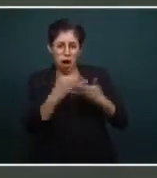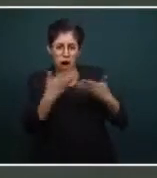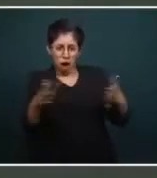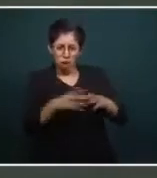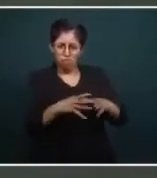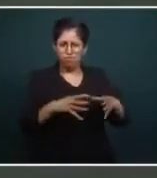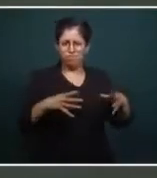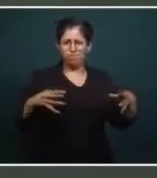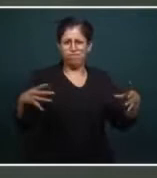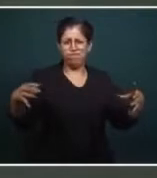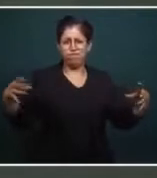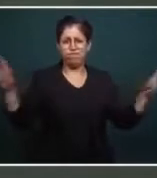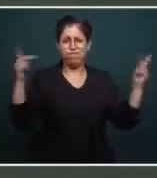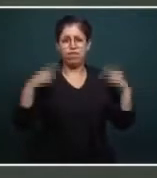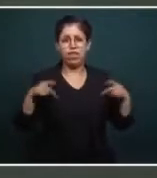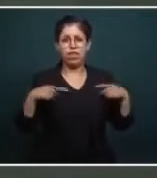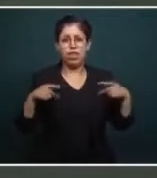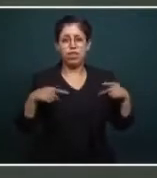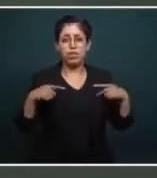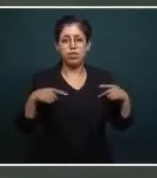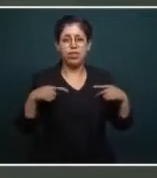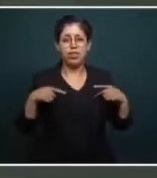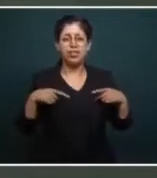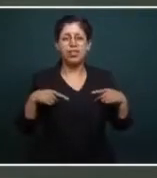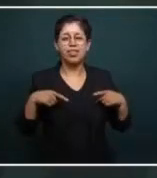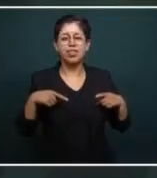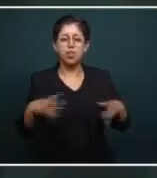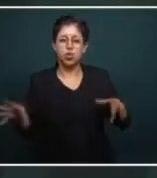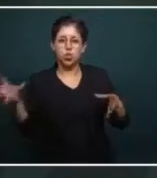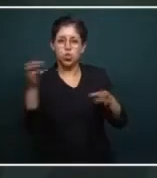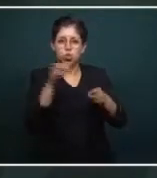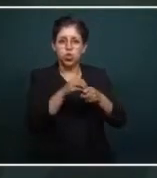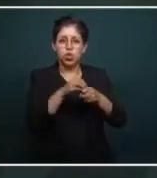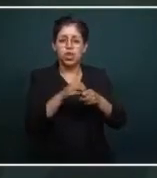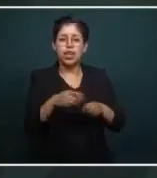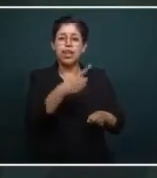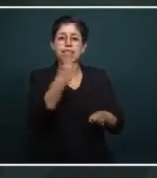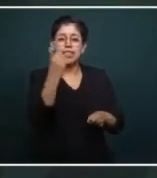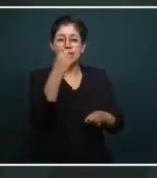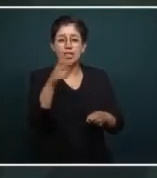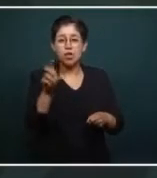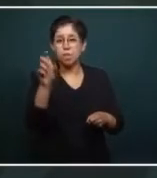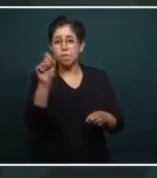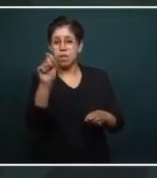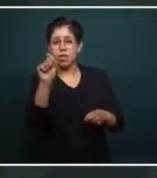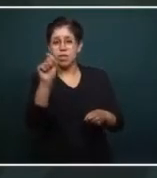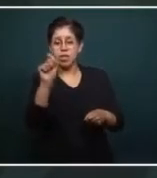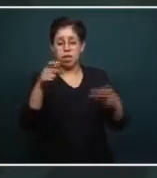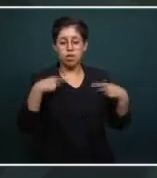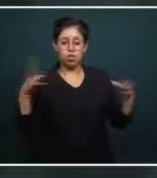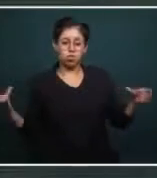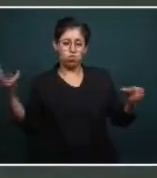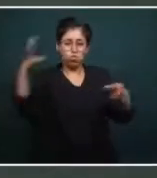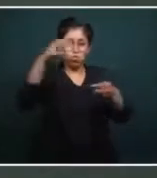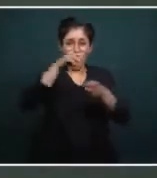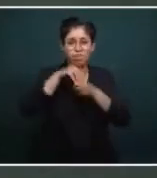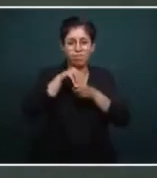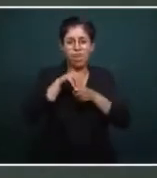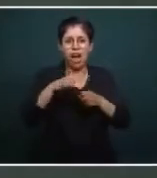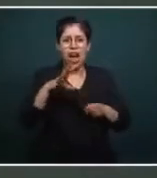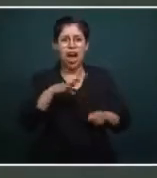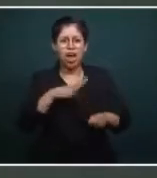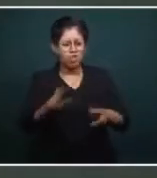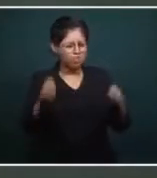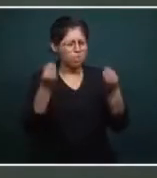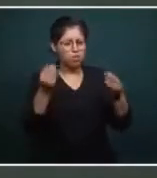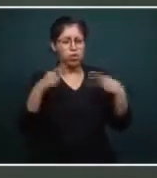now 28,000. is almost Es 28,000. decir, That tenemos is casi to un say, 120% we de have sobrepoblación approximately en los penales del 120% Estado